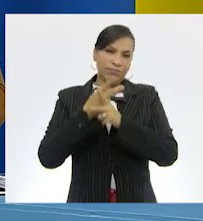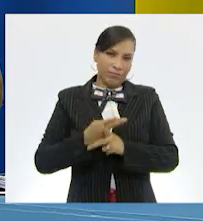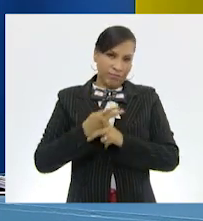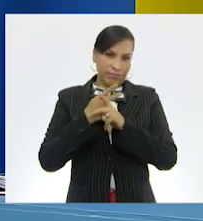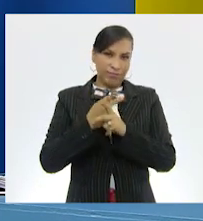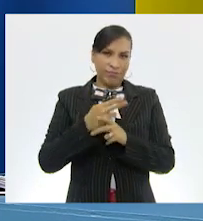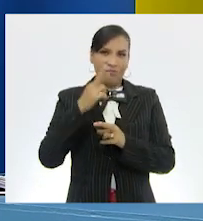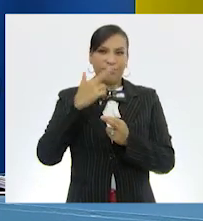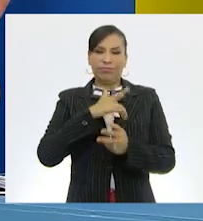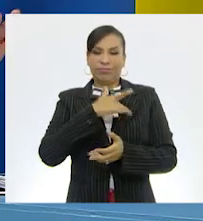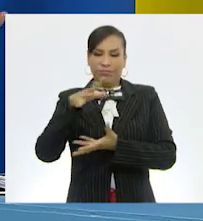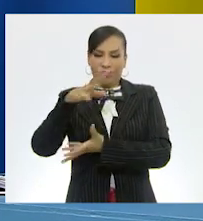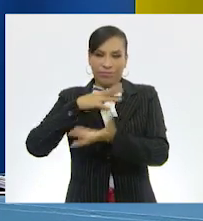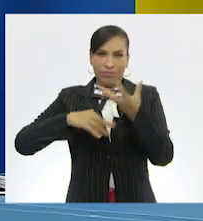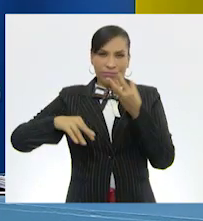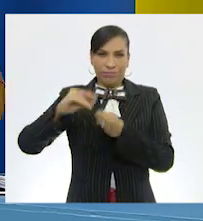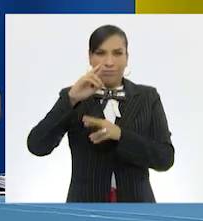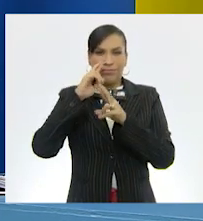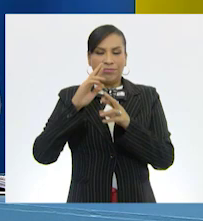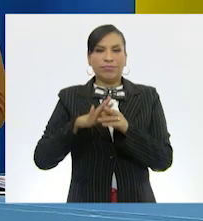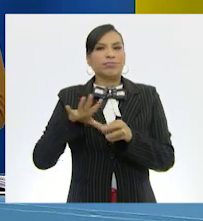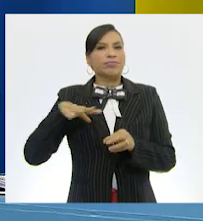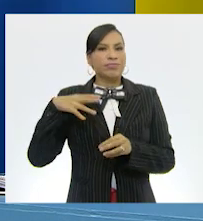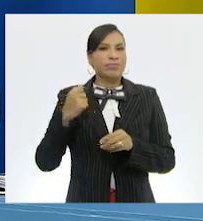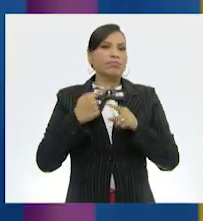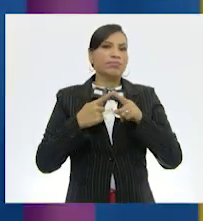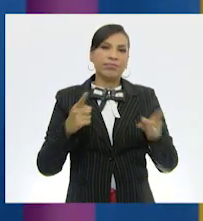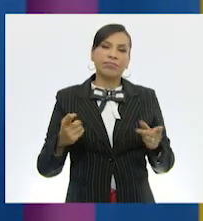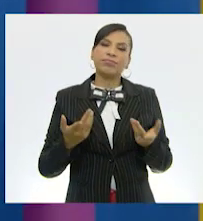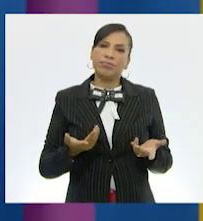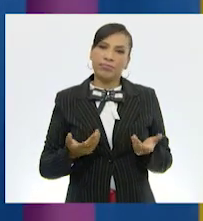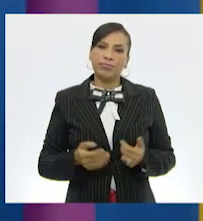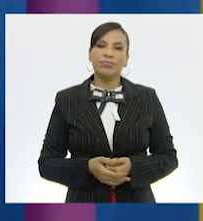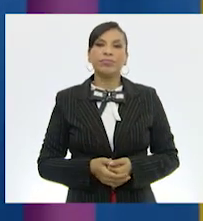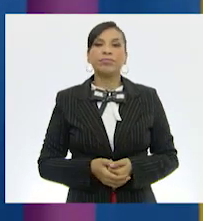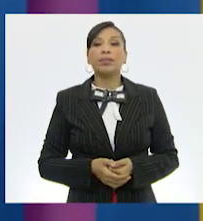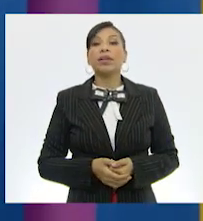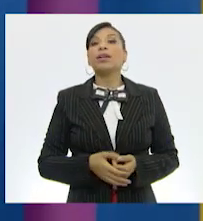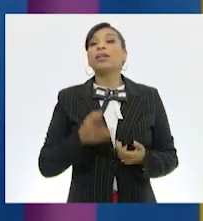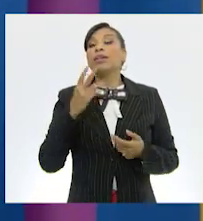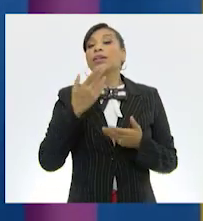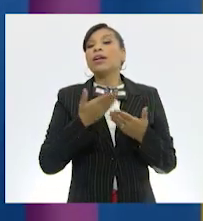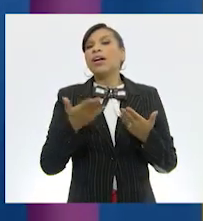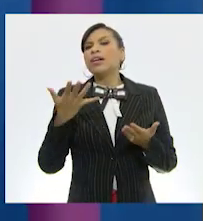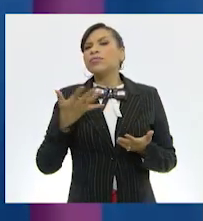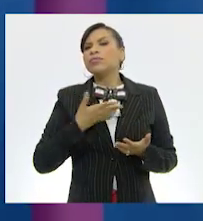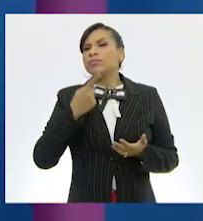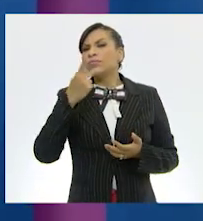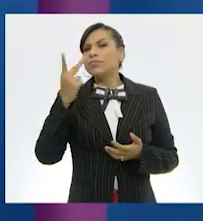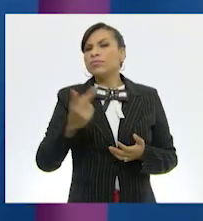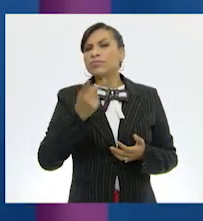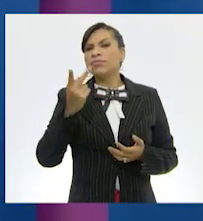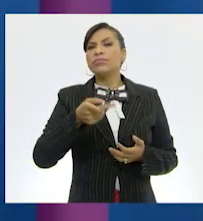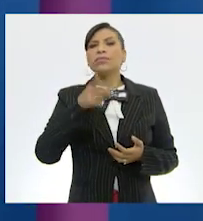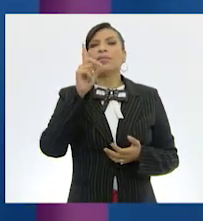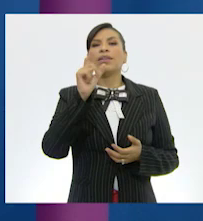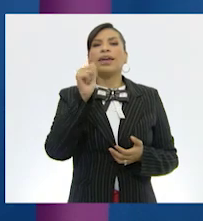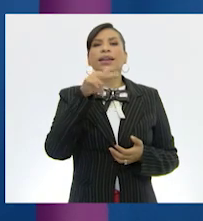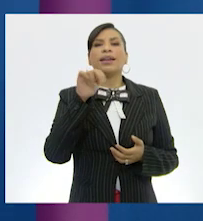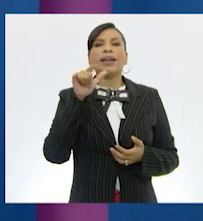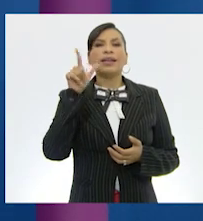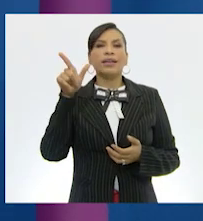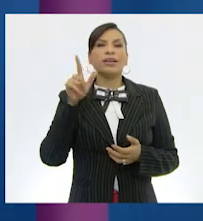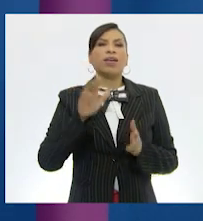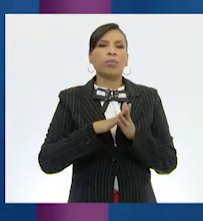empatía, sin juzgarlos por ser diferentes. Exacto. Y tenemos una pregunta que nos hace Daniel desde